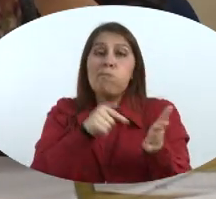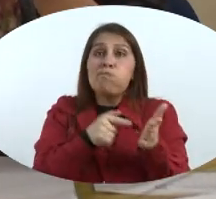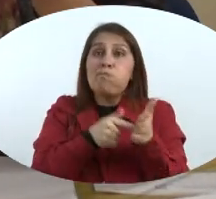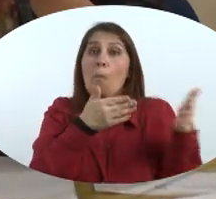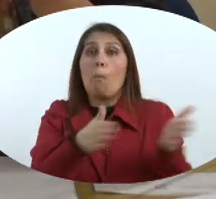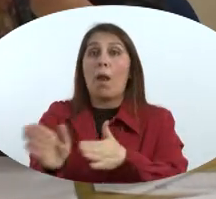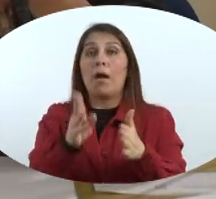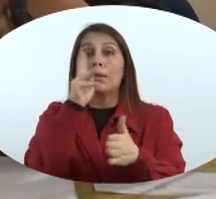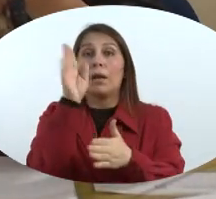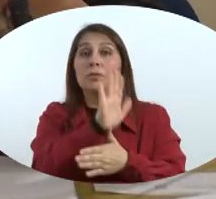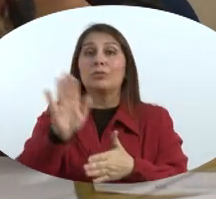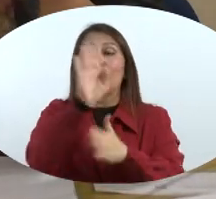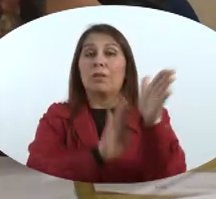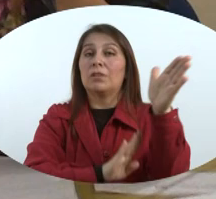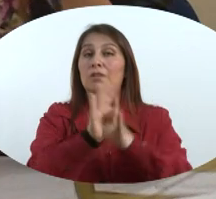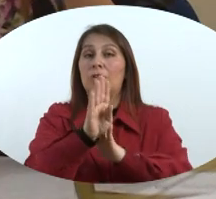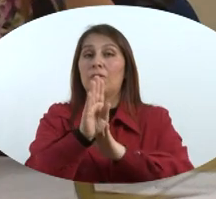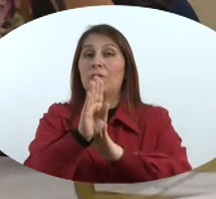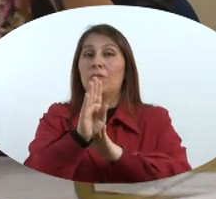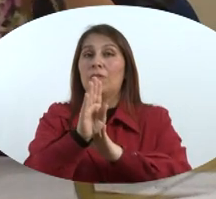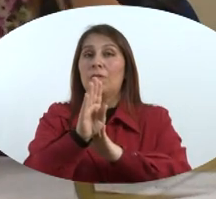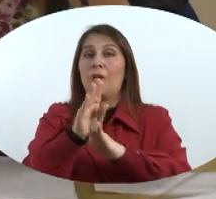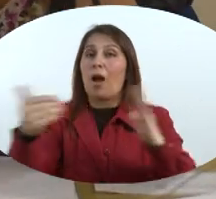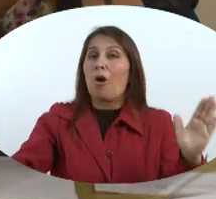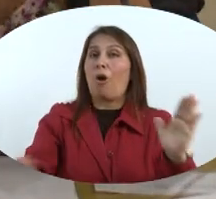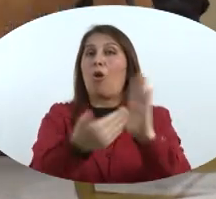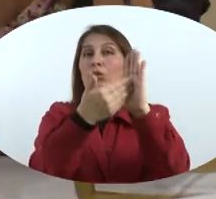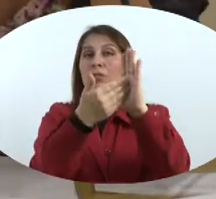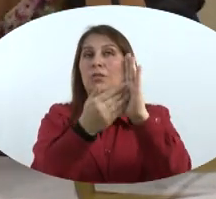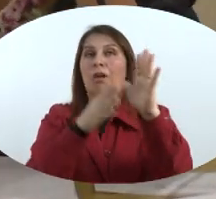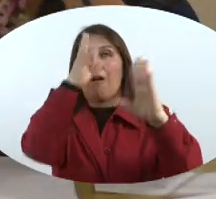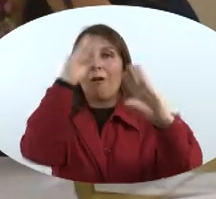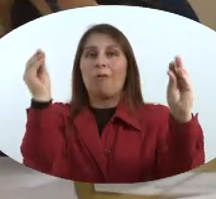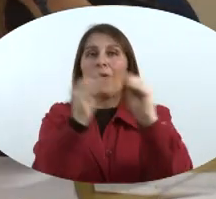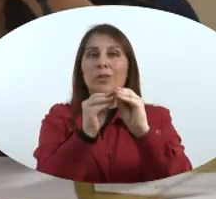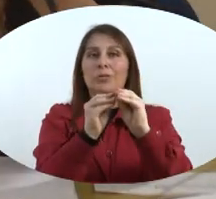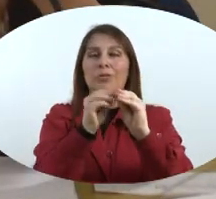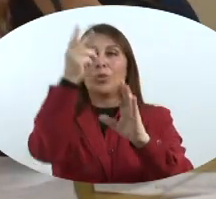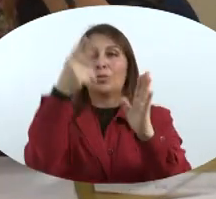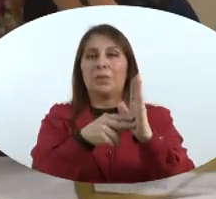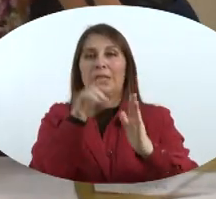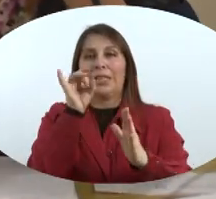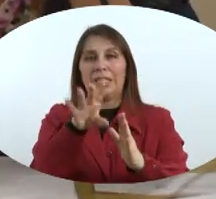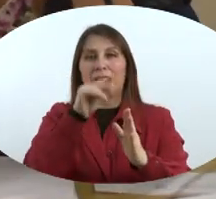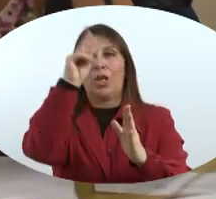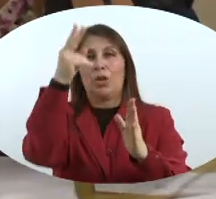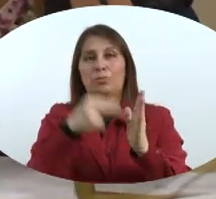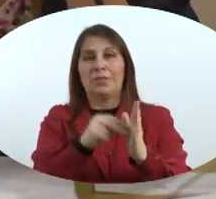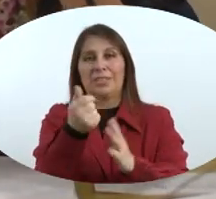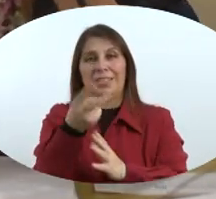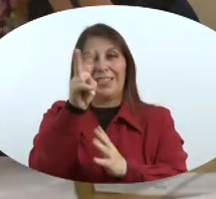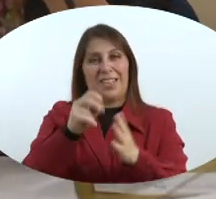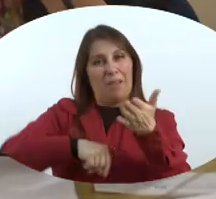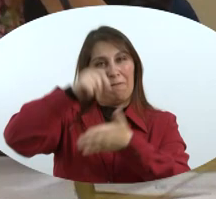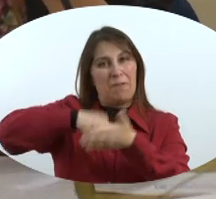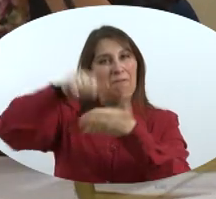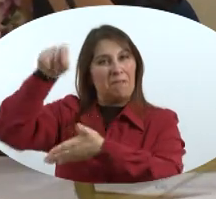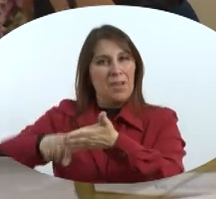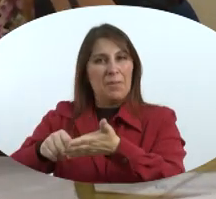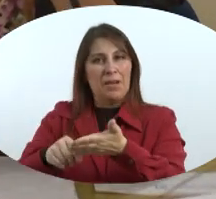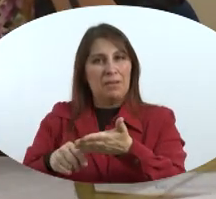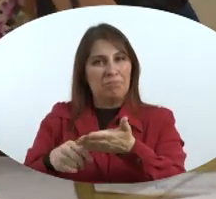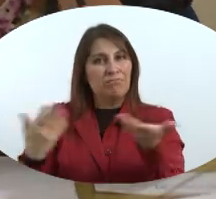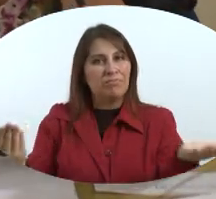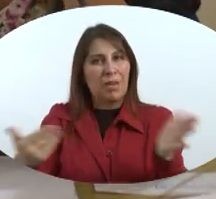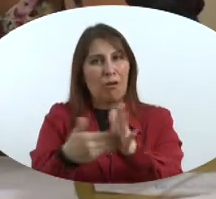nacional de desarrollo pues va en contravía de los acuerdos firmados del 2015 y 2017 como por ejemplo algo que también que